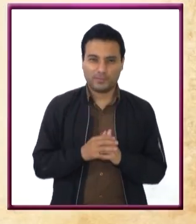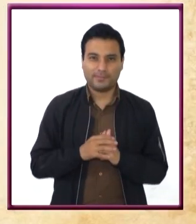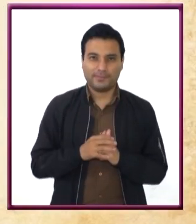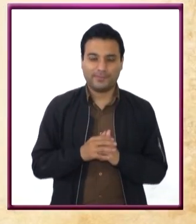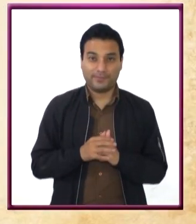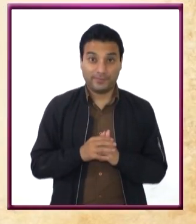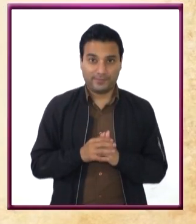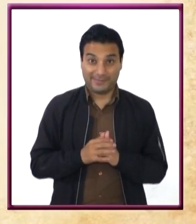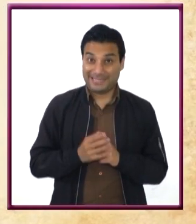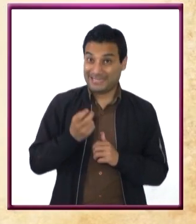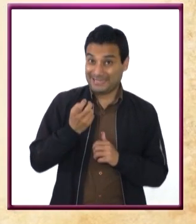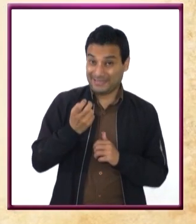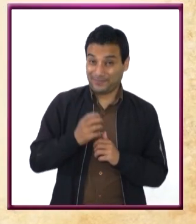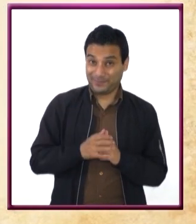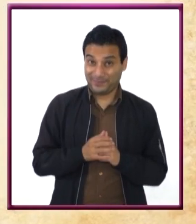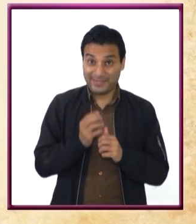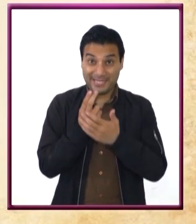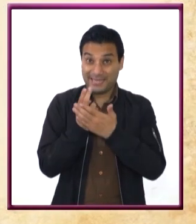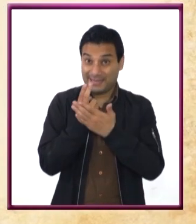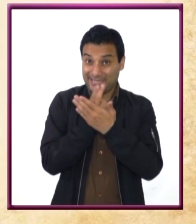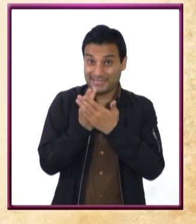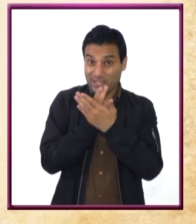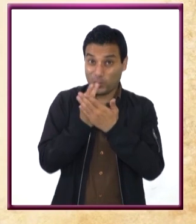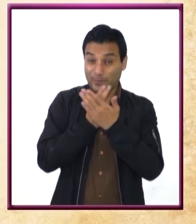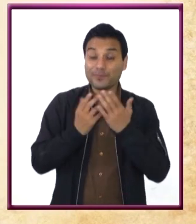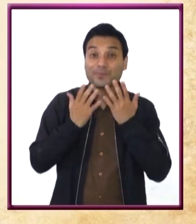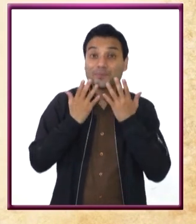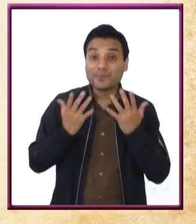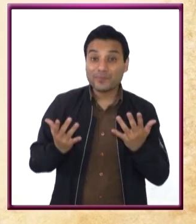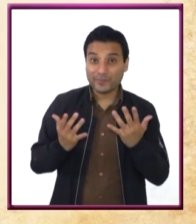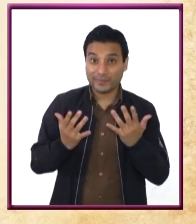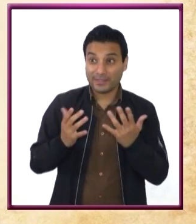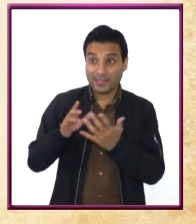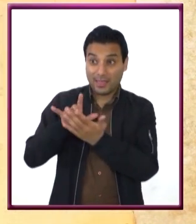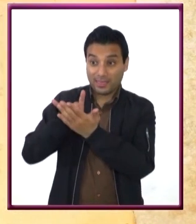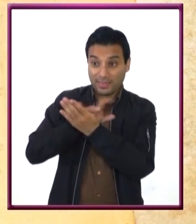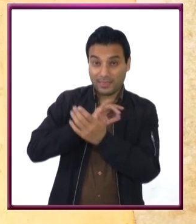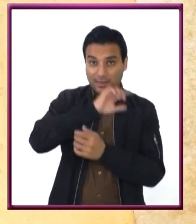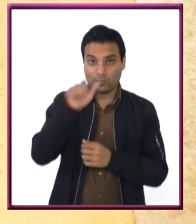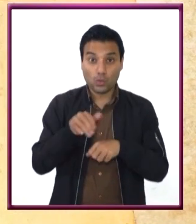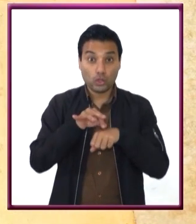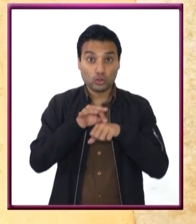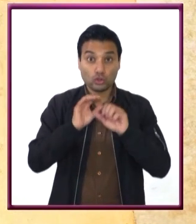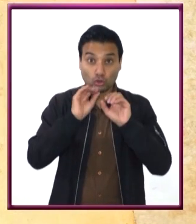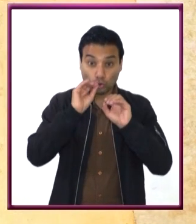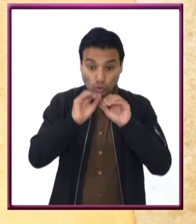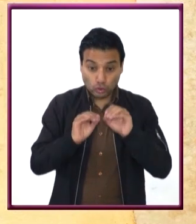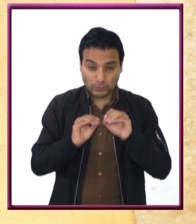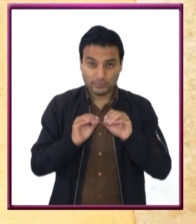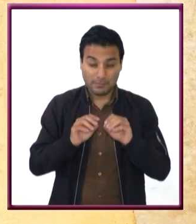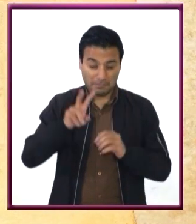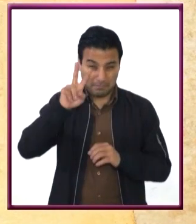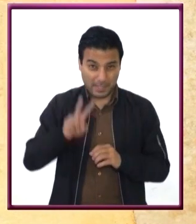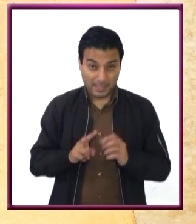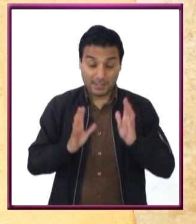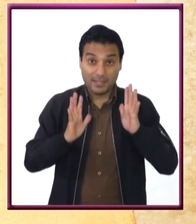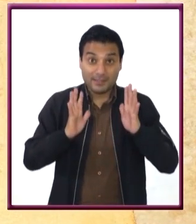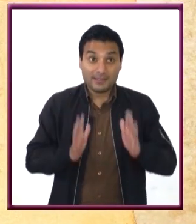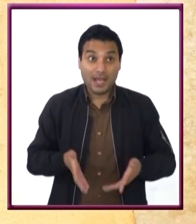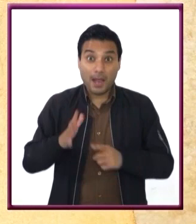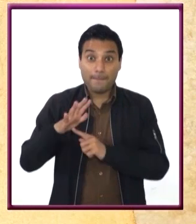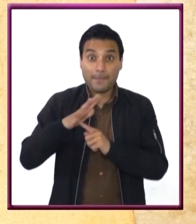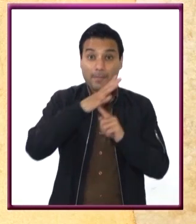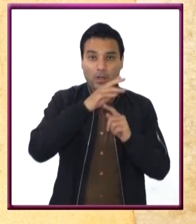donde se lleva la realidad uno de los diseños de Leonardo da Vinci, y no lo pudieron hacer volar, la realidad,